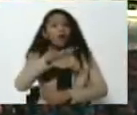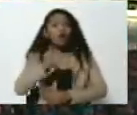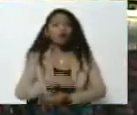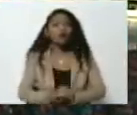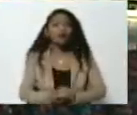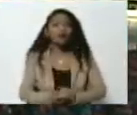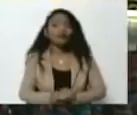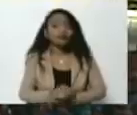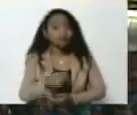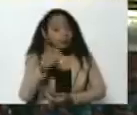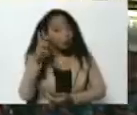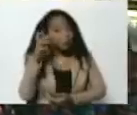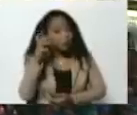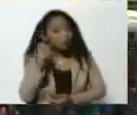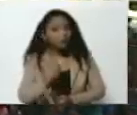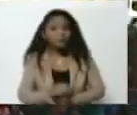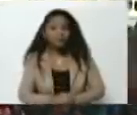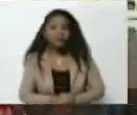Oye.